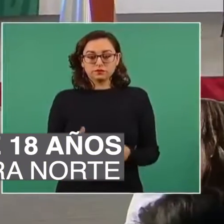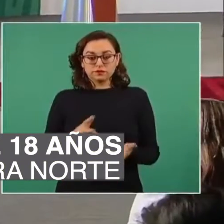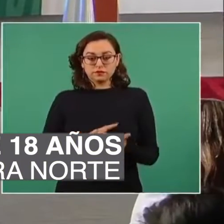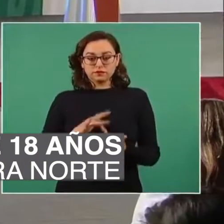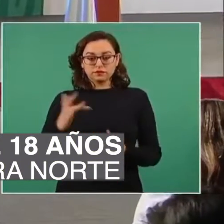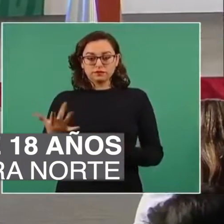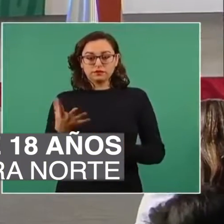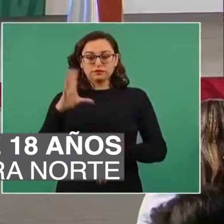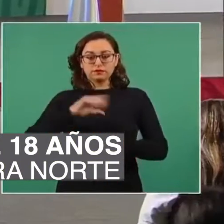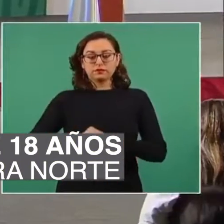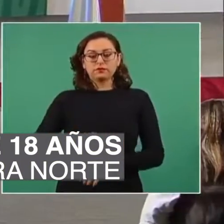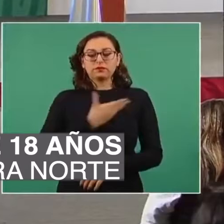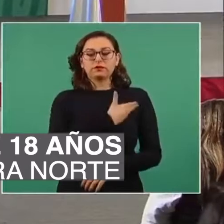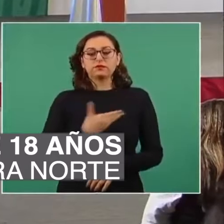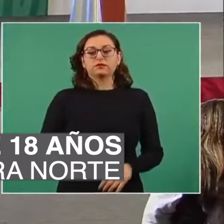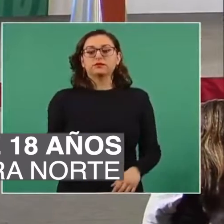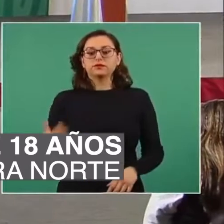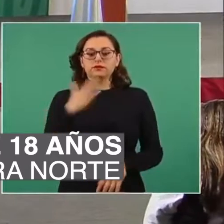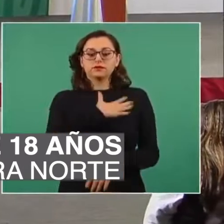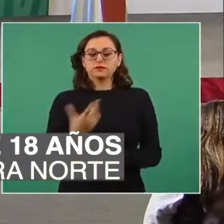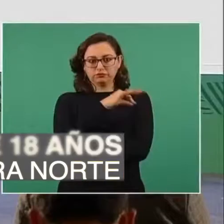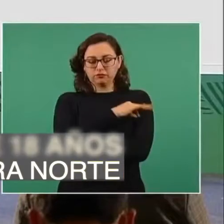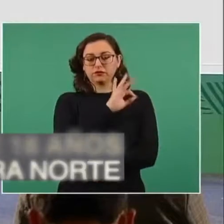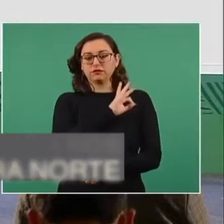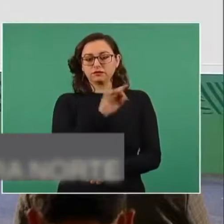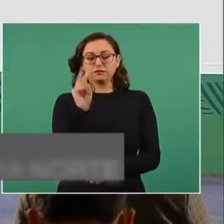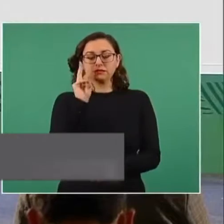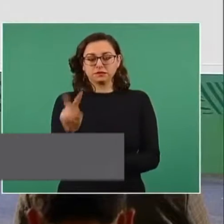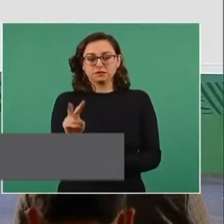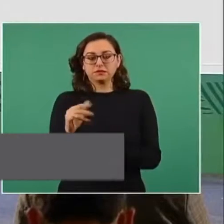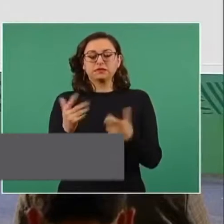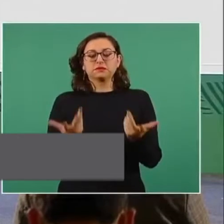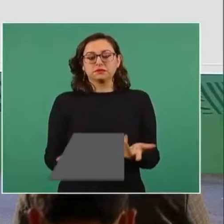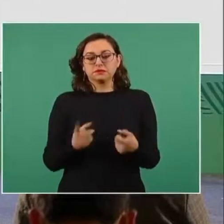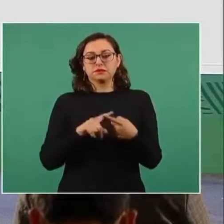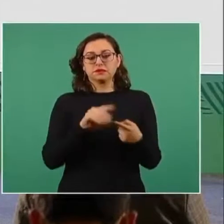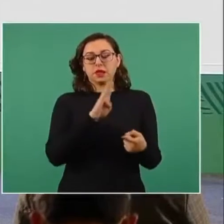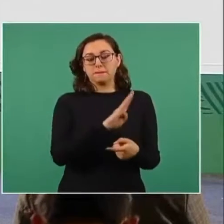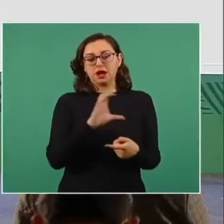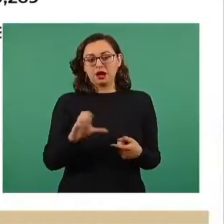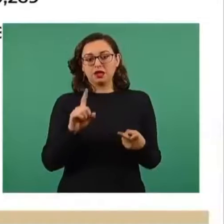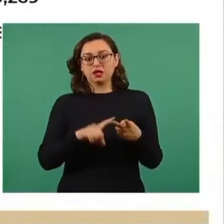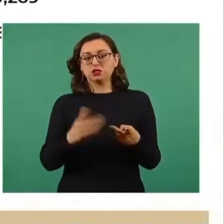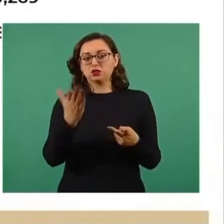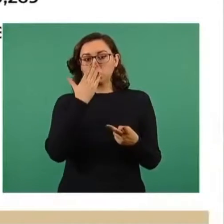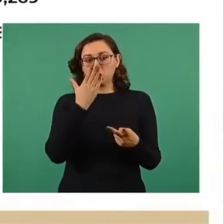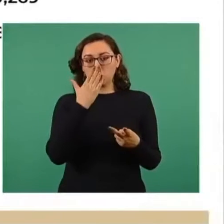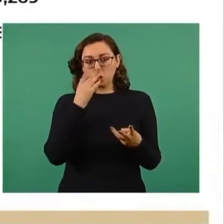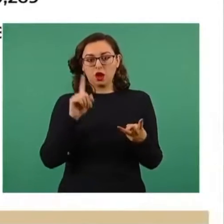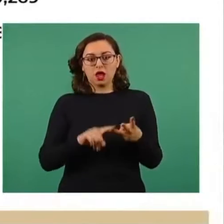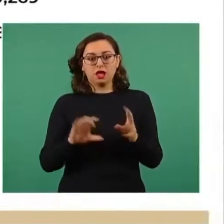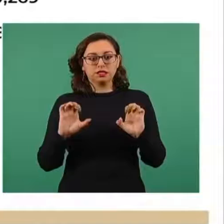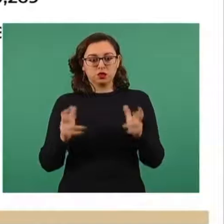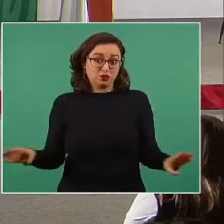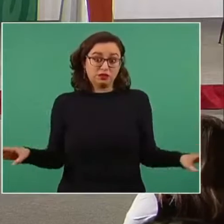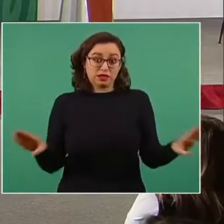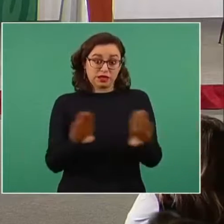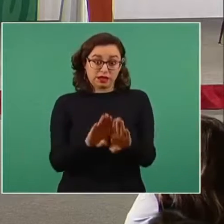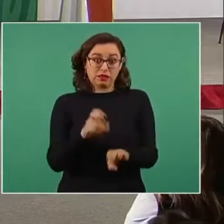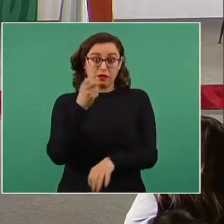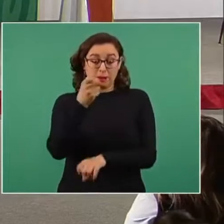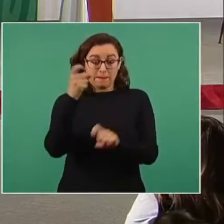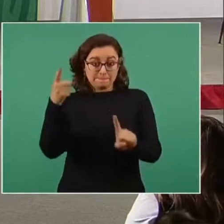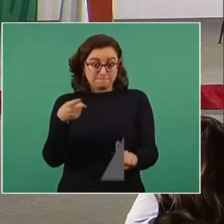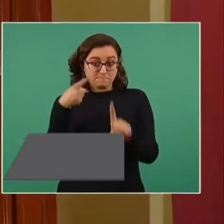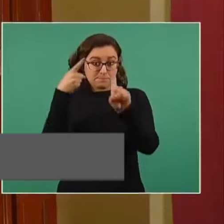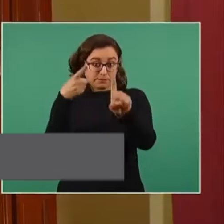residan exclusivamente en los municipios de la frontera norte de México, entre los que se encuentran Tijuana, Tecate y Mexicali. El objetivo es ese, que a